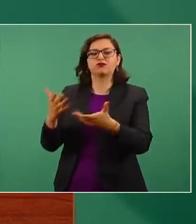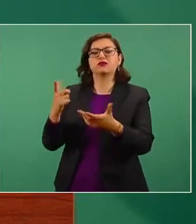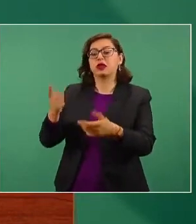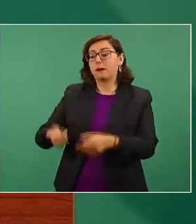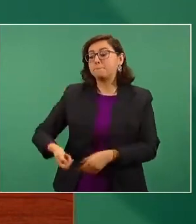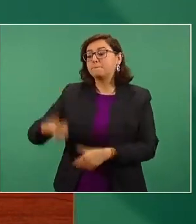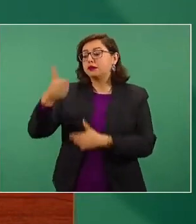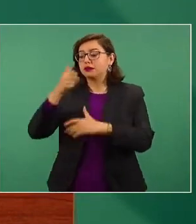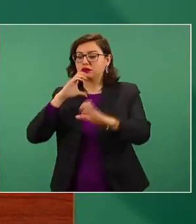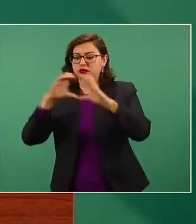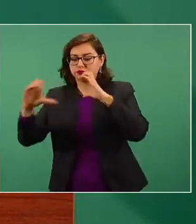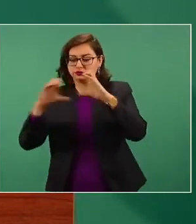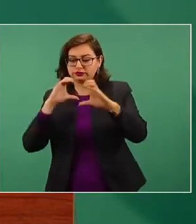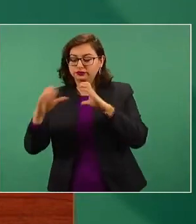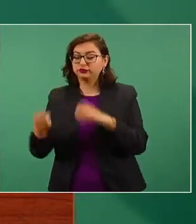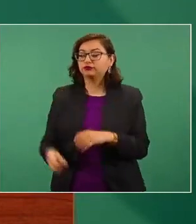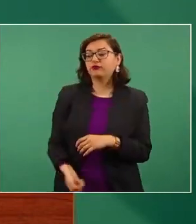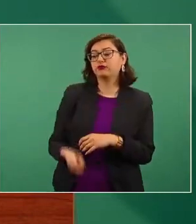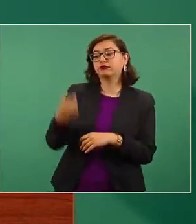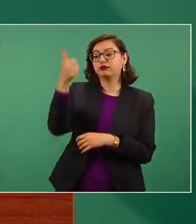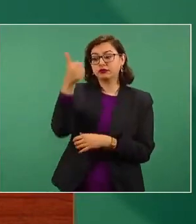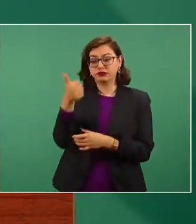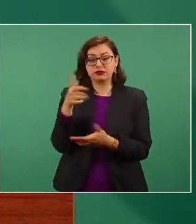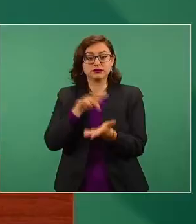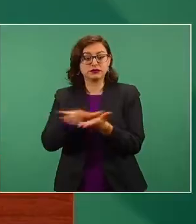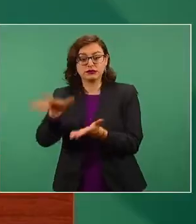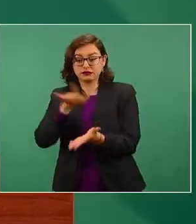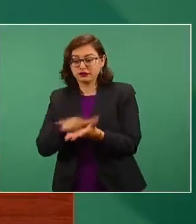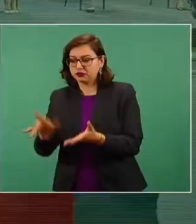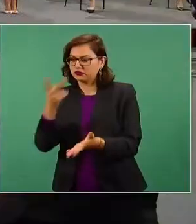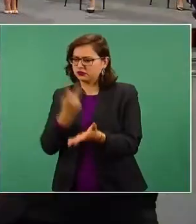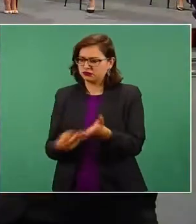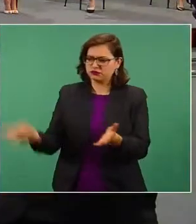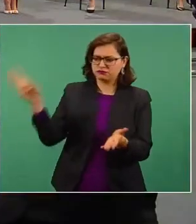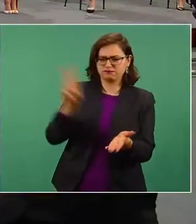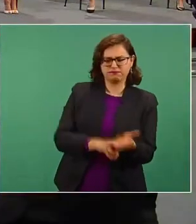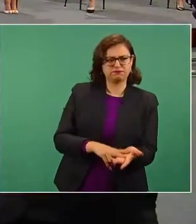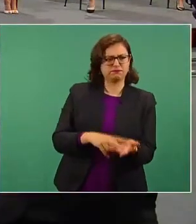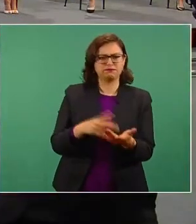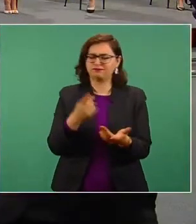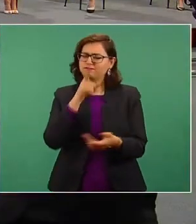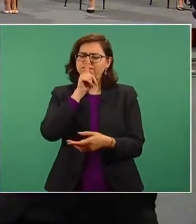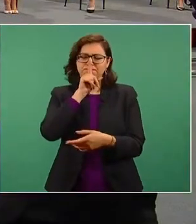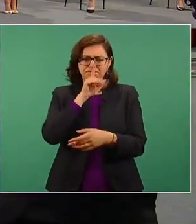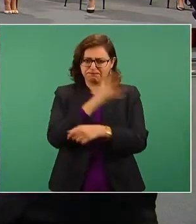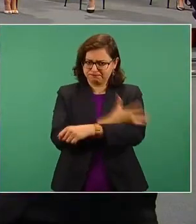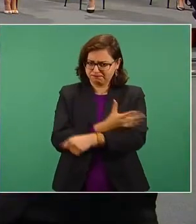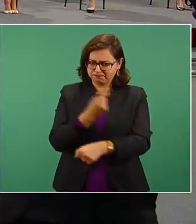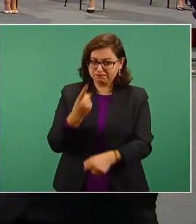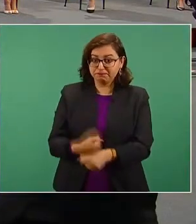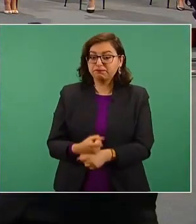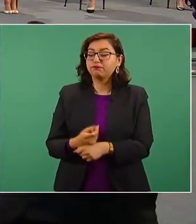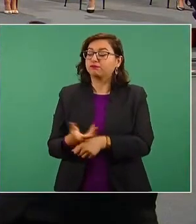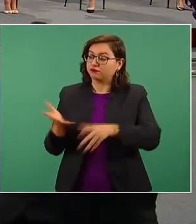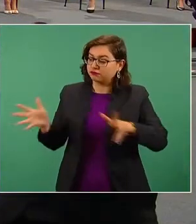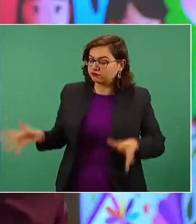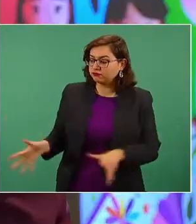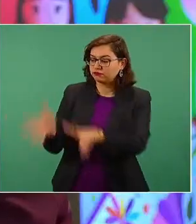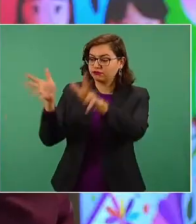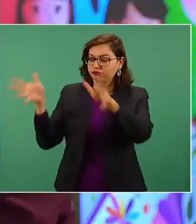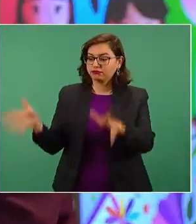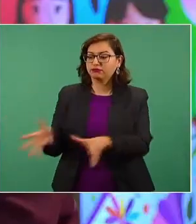esfuerzos, eviten duplicidad de funciones y consigan tener así impactos más profundos,